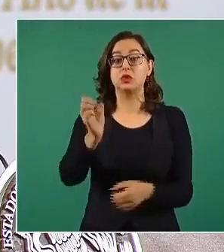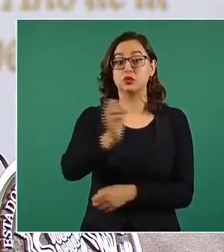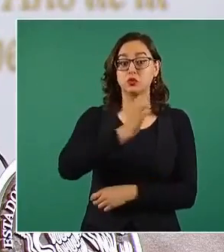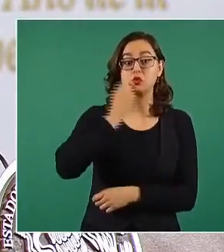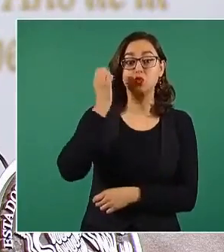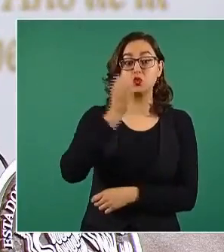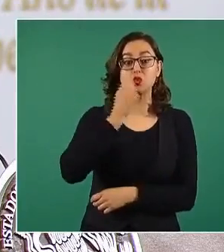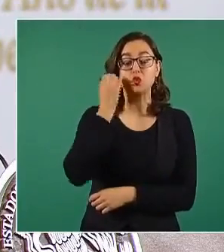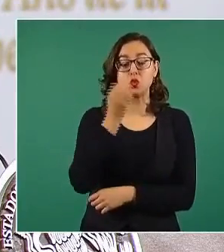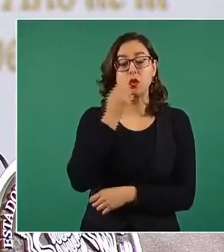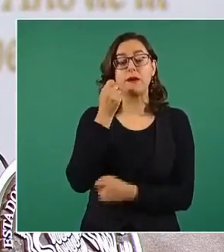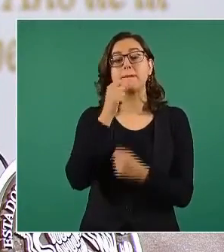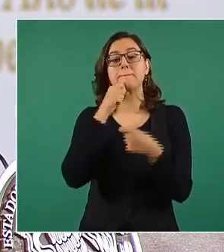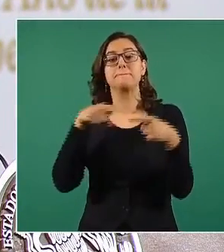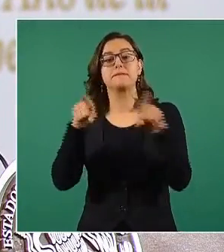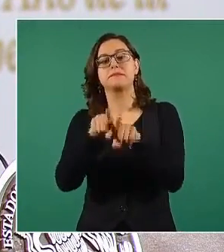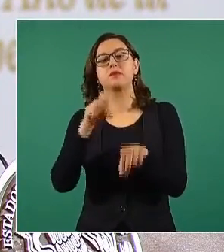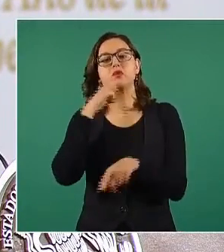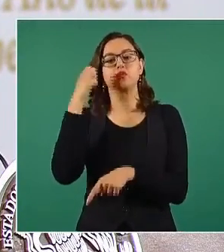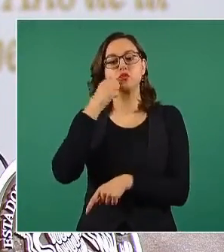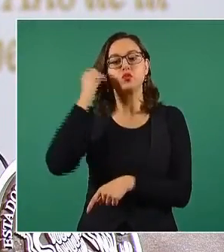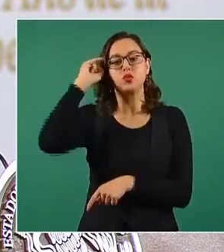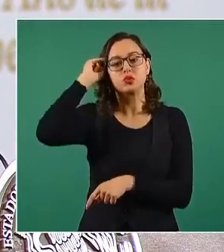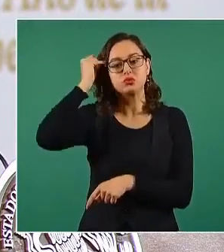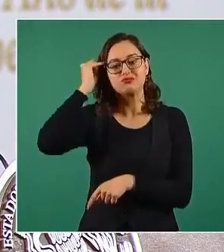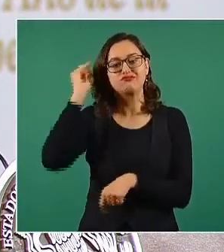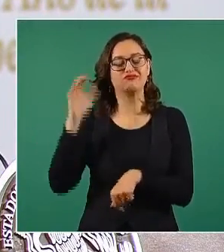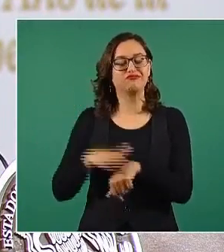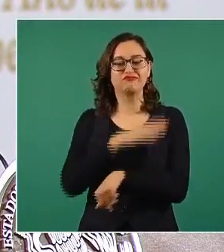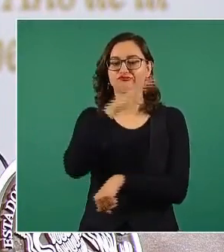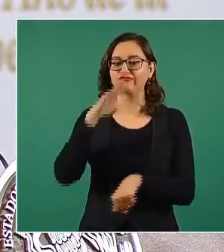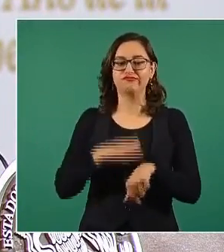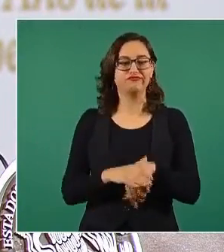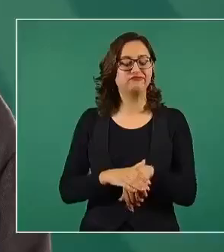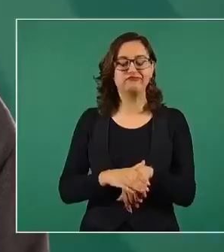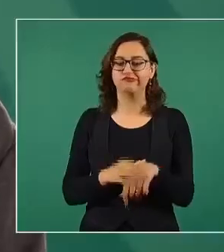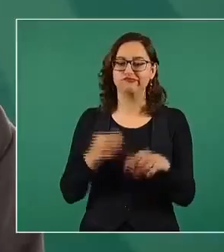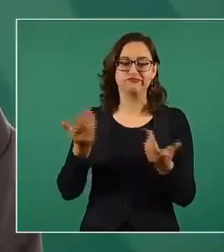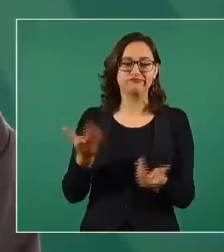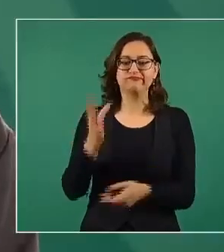de las escuelas indígenas, siempre han sido deficientes.